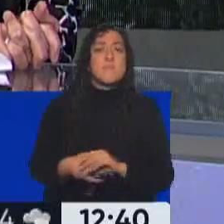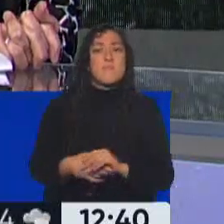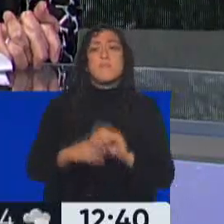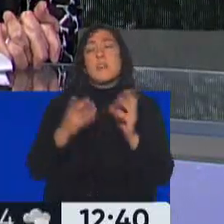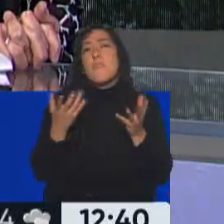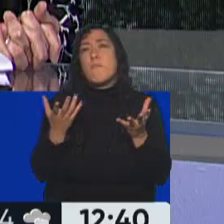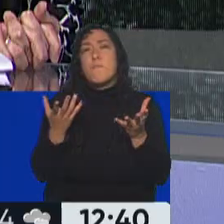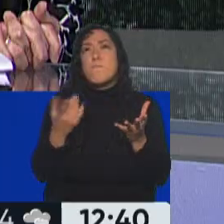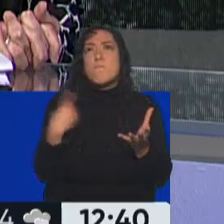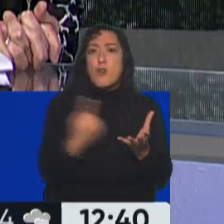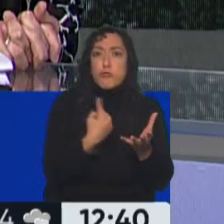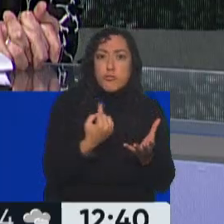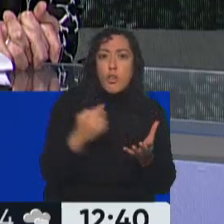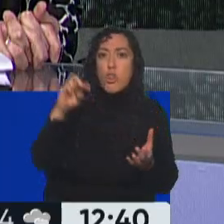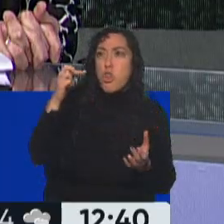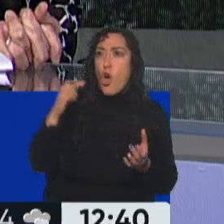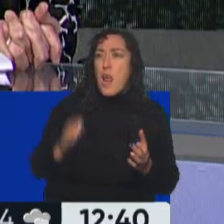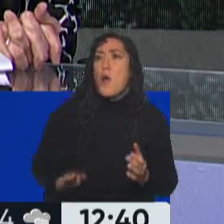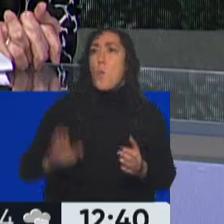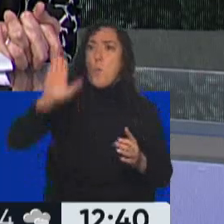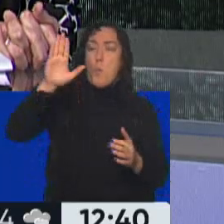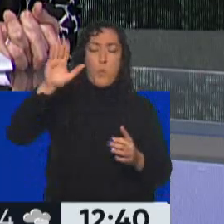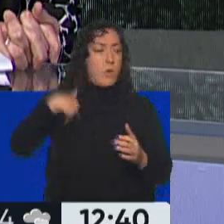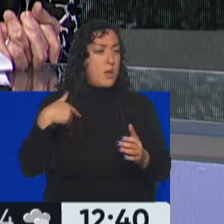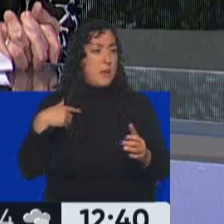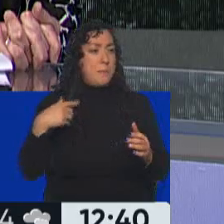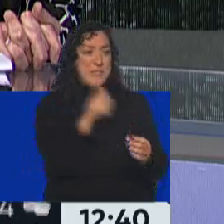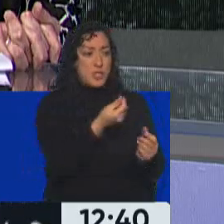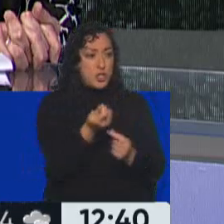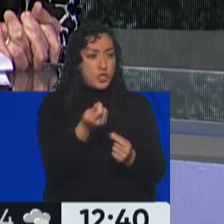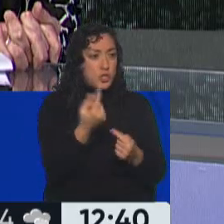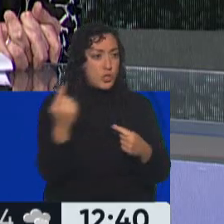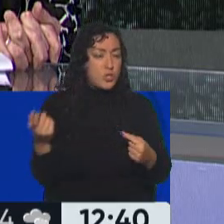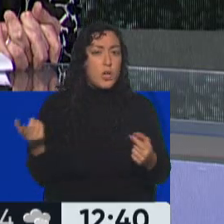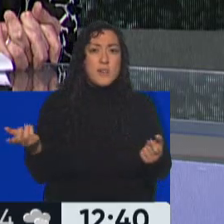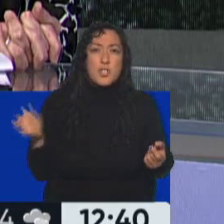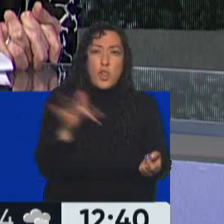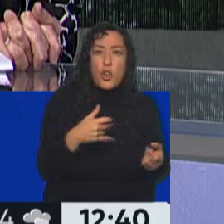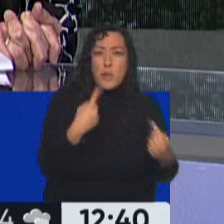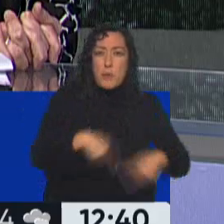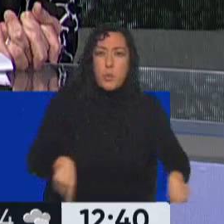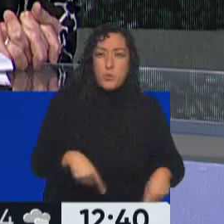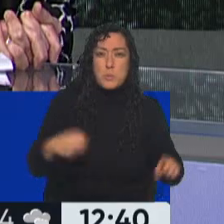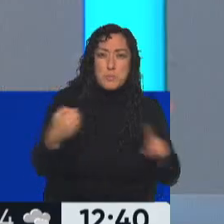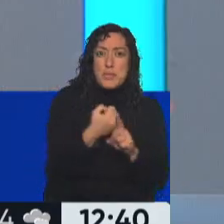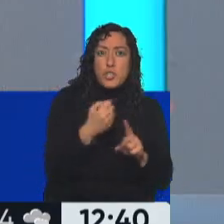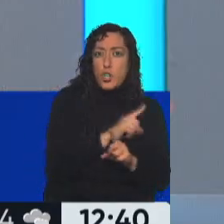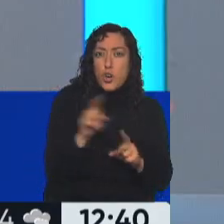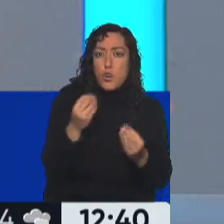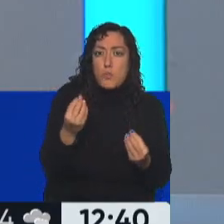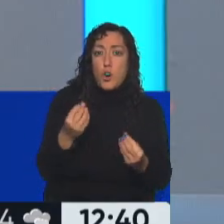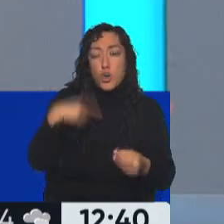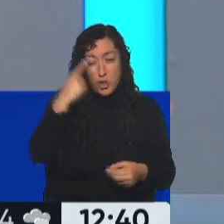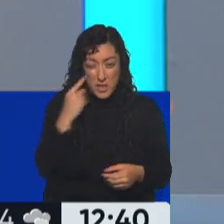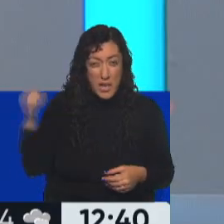podemos lograr de que las subas del dólar no impacten en los precios de todos los días. Hay un montón de temas como para charlar. ¿Otro día venís? Cuando quieran.